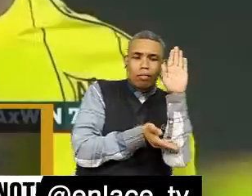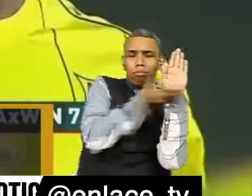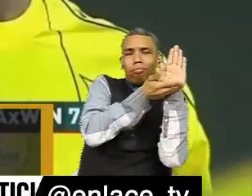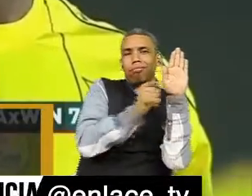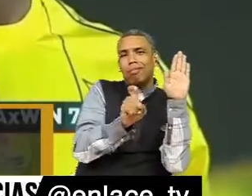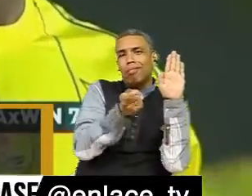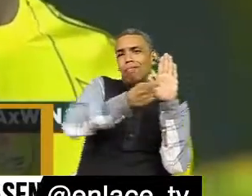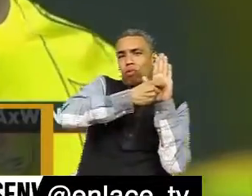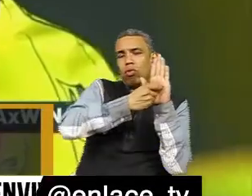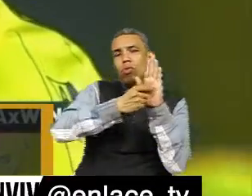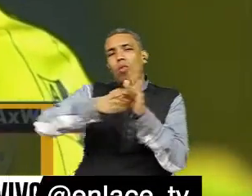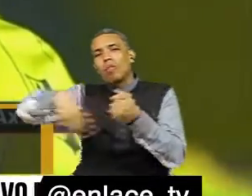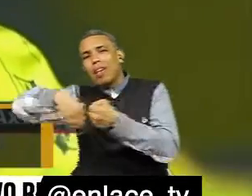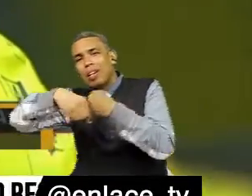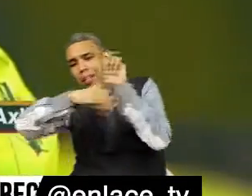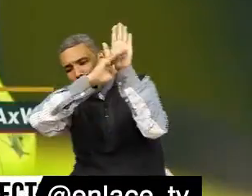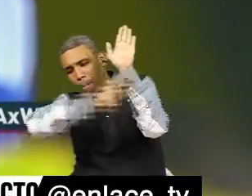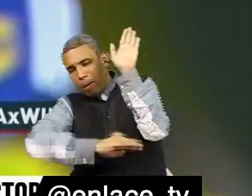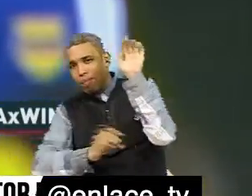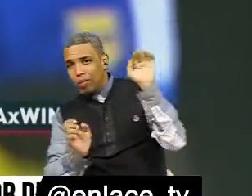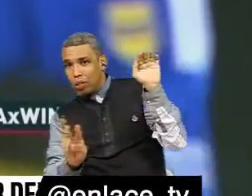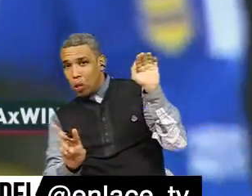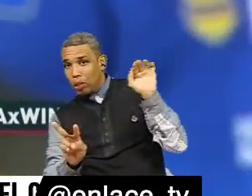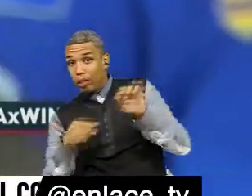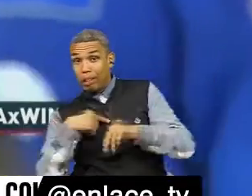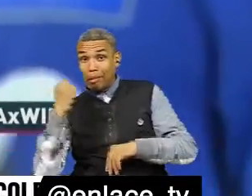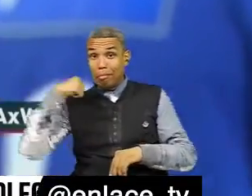quedó con 2 unidades y todavía no gana.